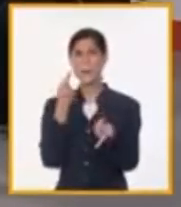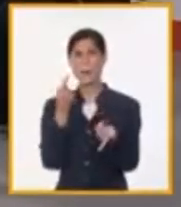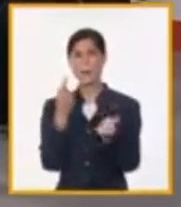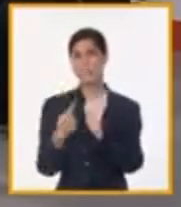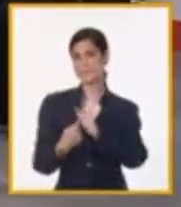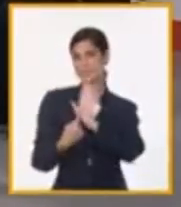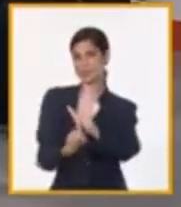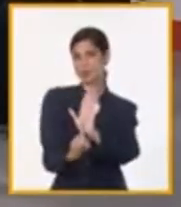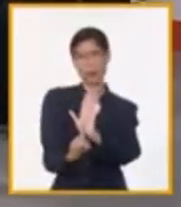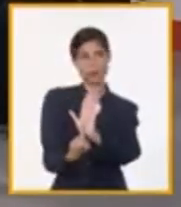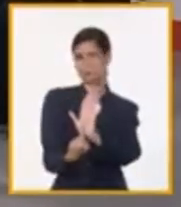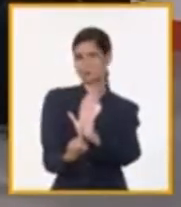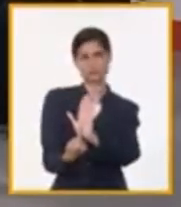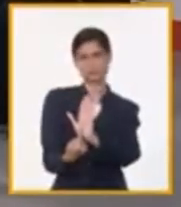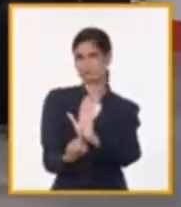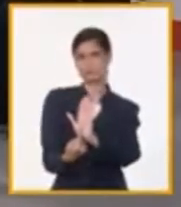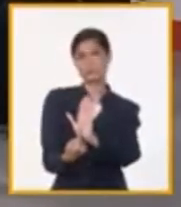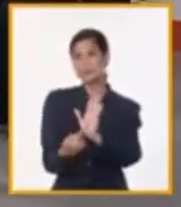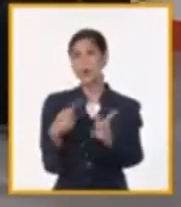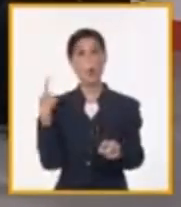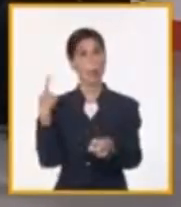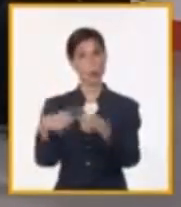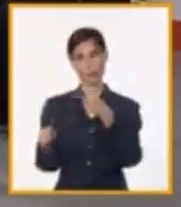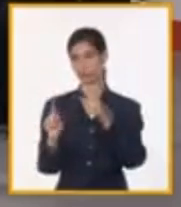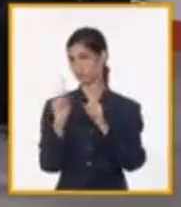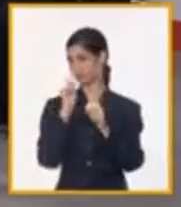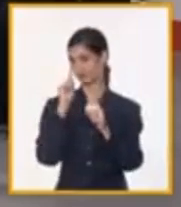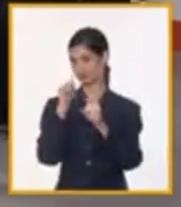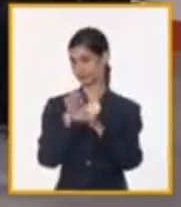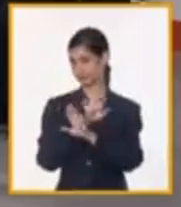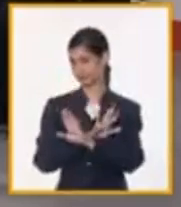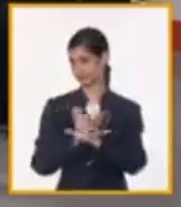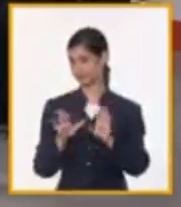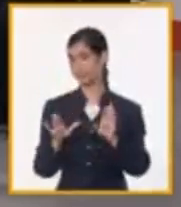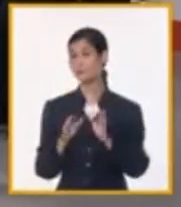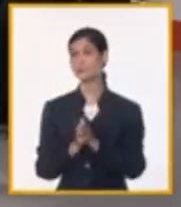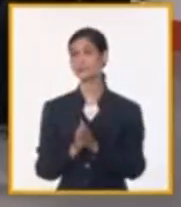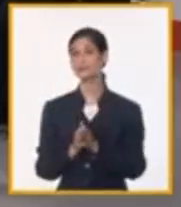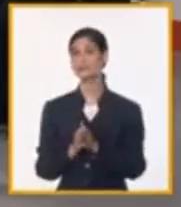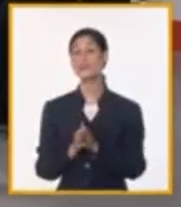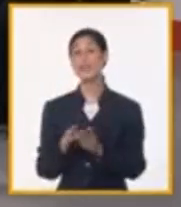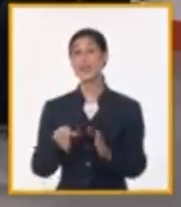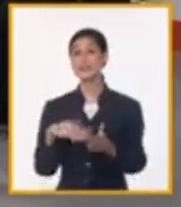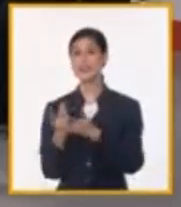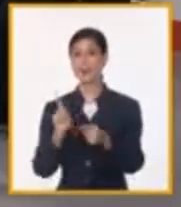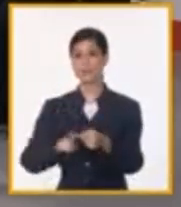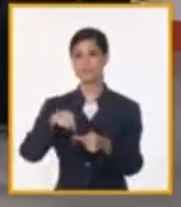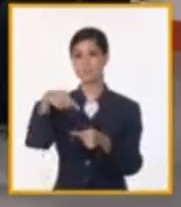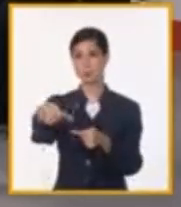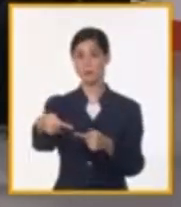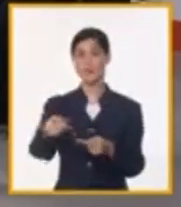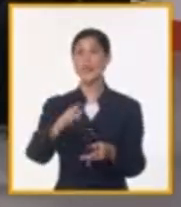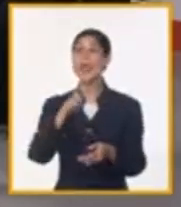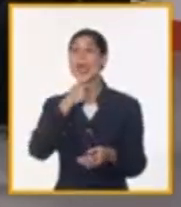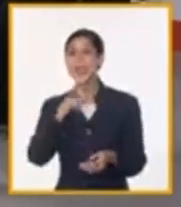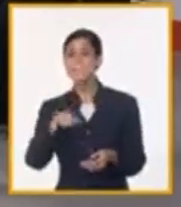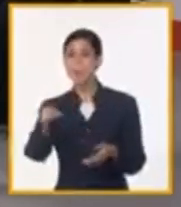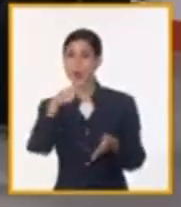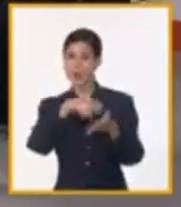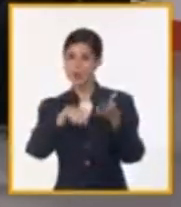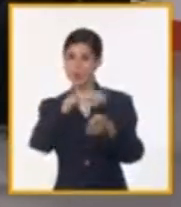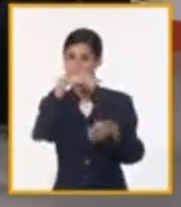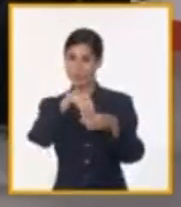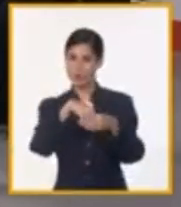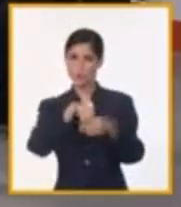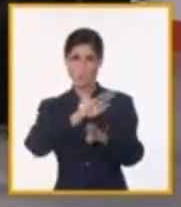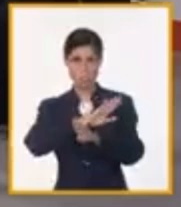Rodríguez y él plantea que al otro día de las elecciones presidenciales Ed mundo González se comunica con ellos y le